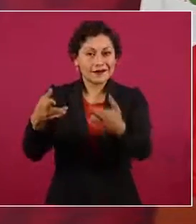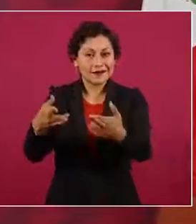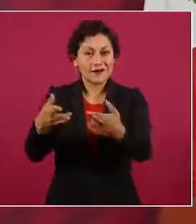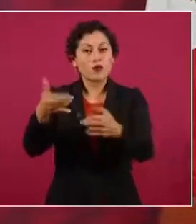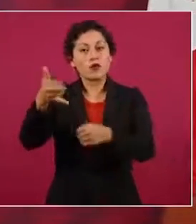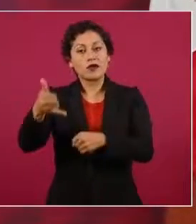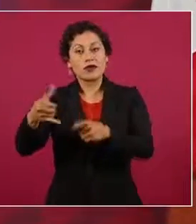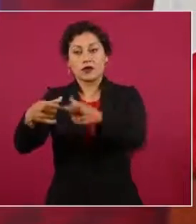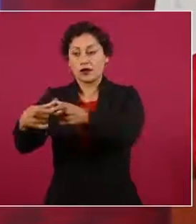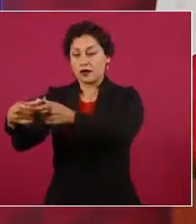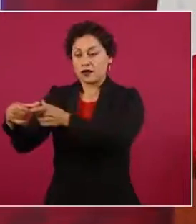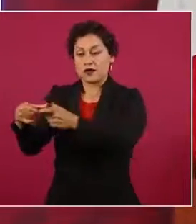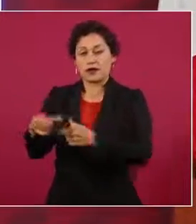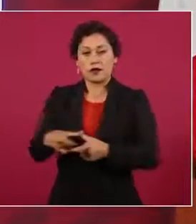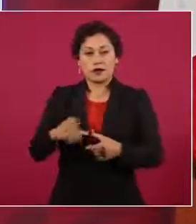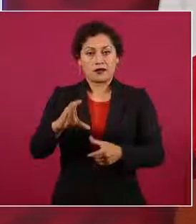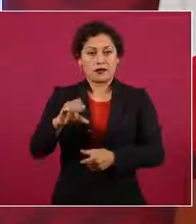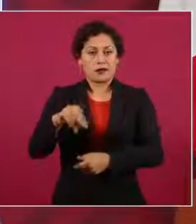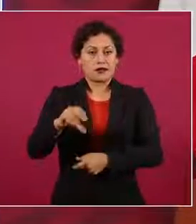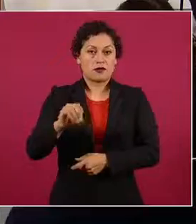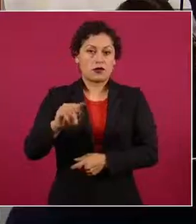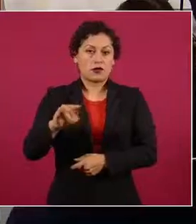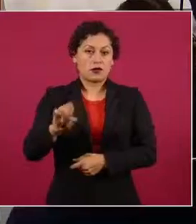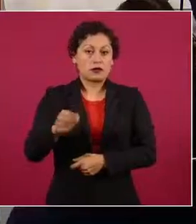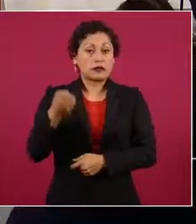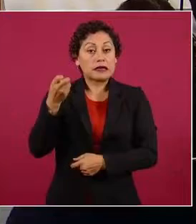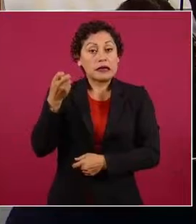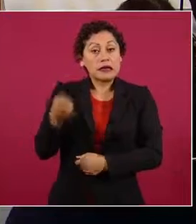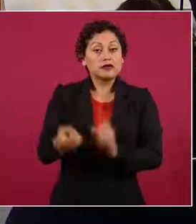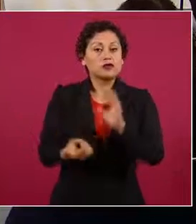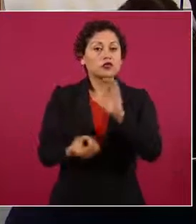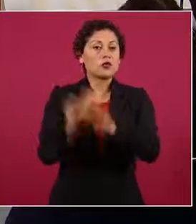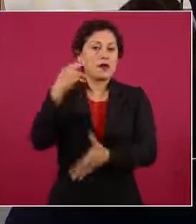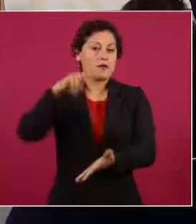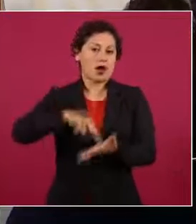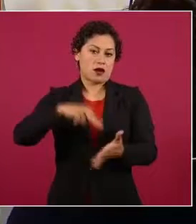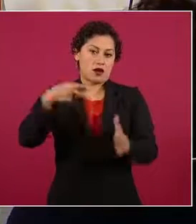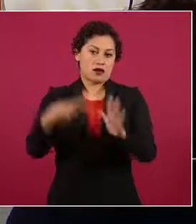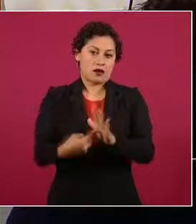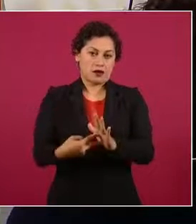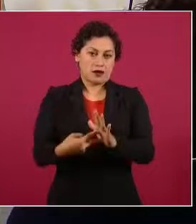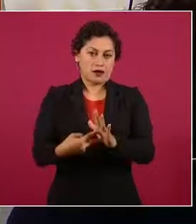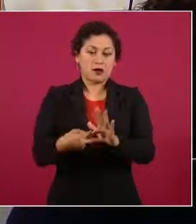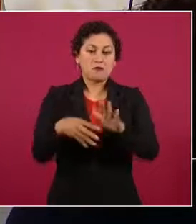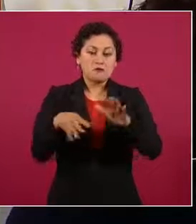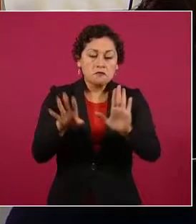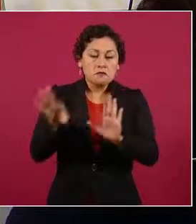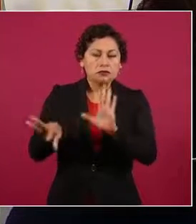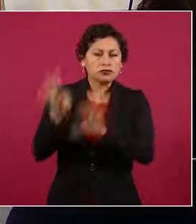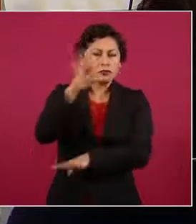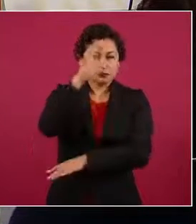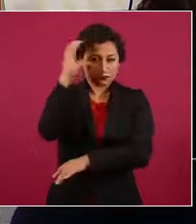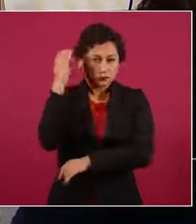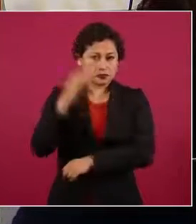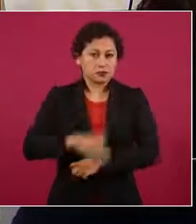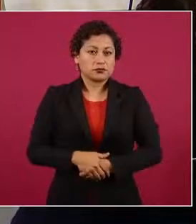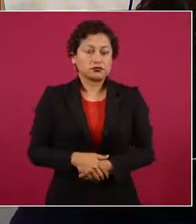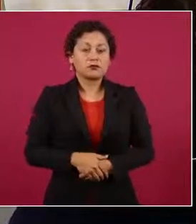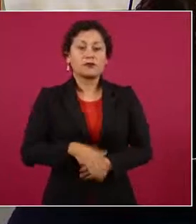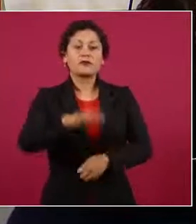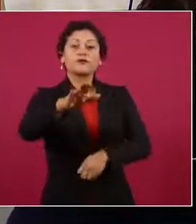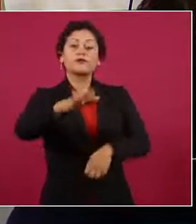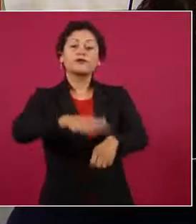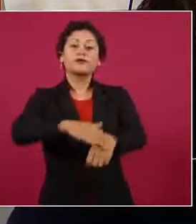Todo esto es parte de la nueva ingeniería. A ver si lo vemos. Entonces, el